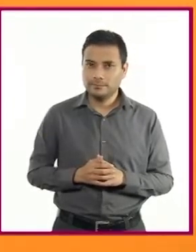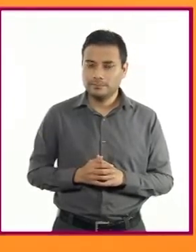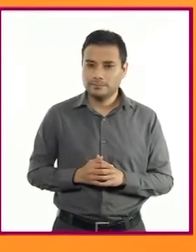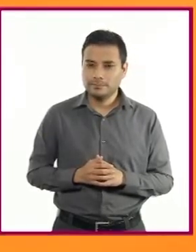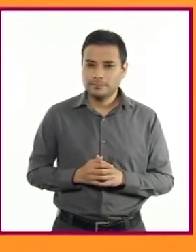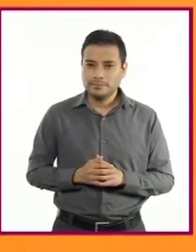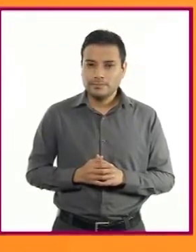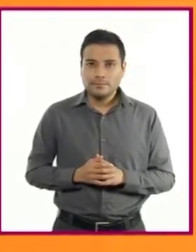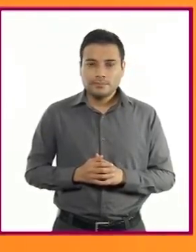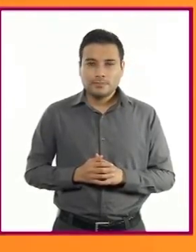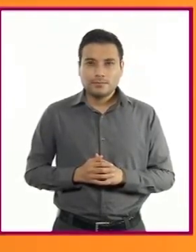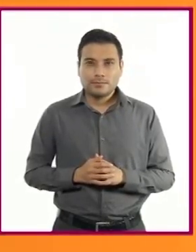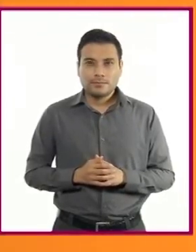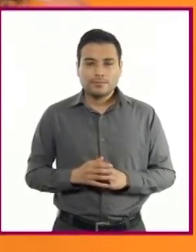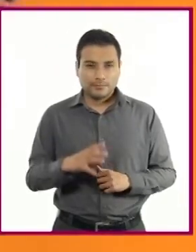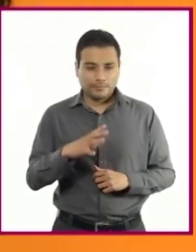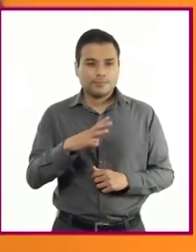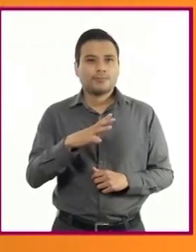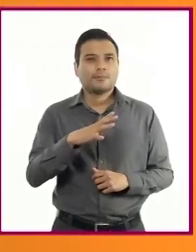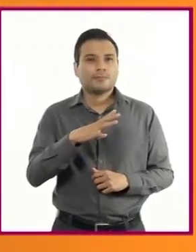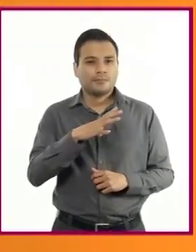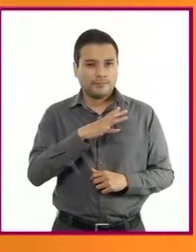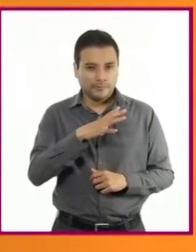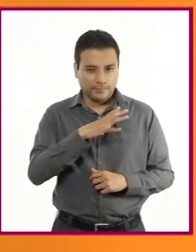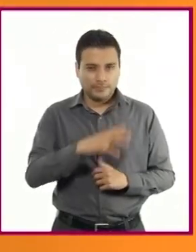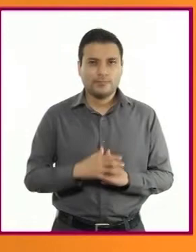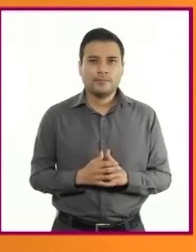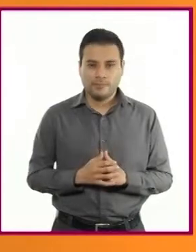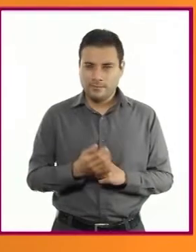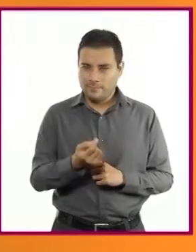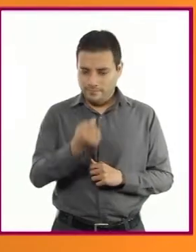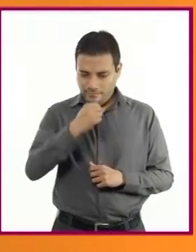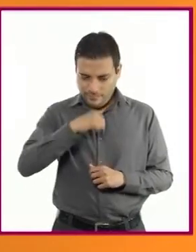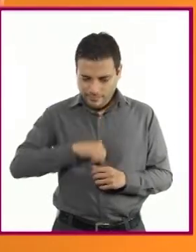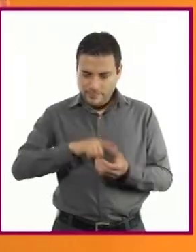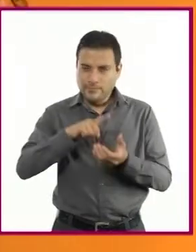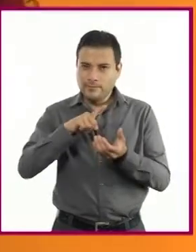de los órganos huecos e internos,